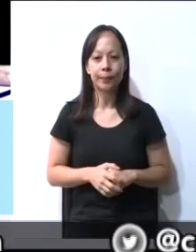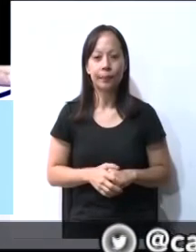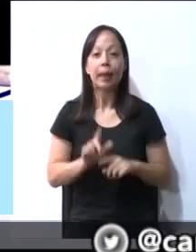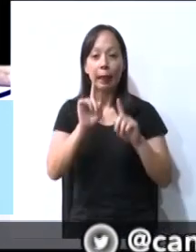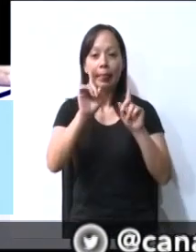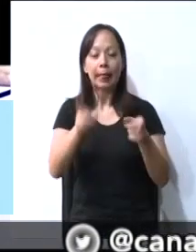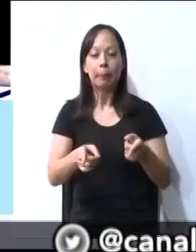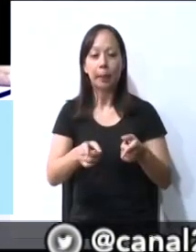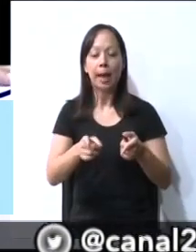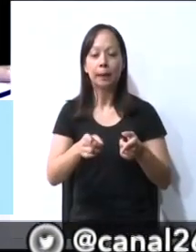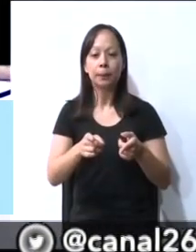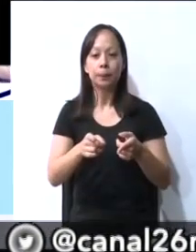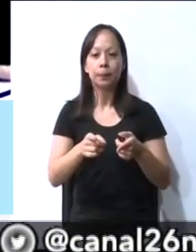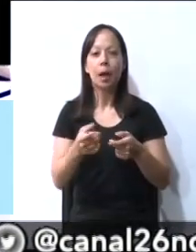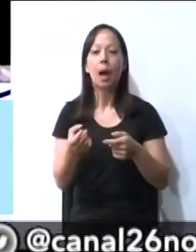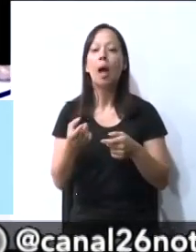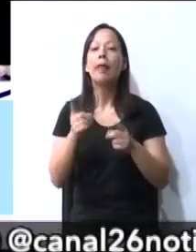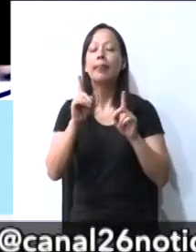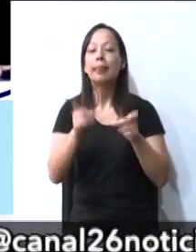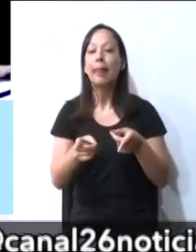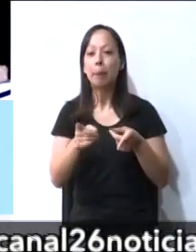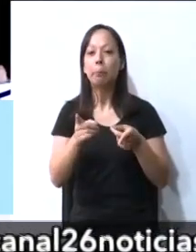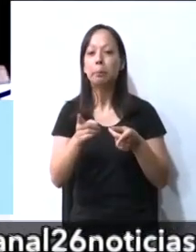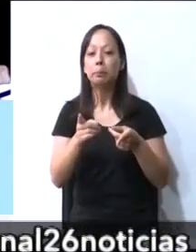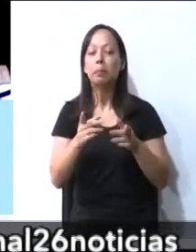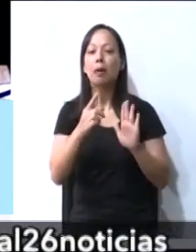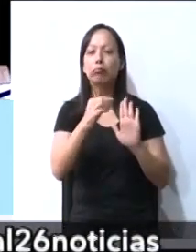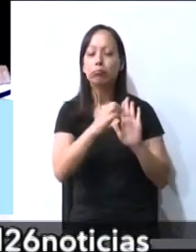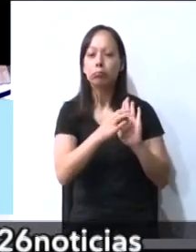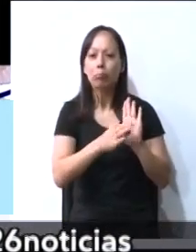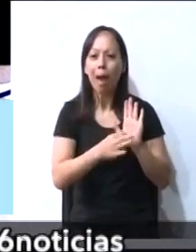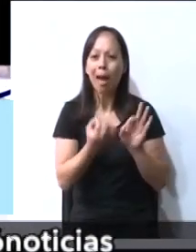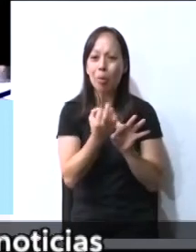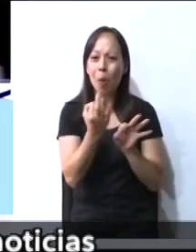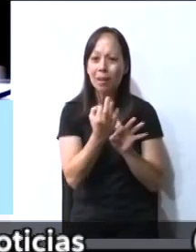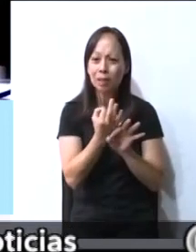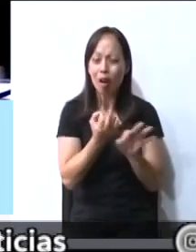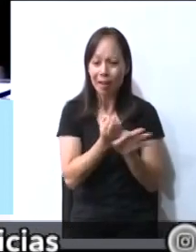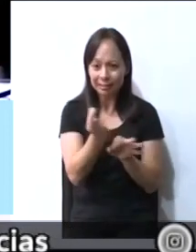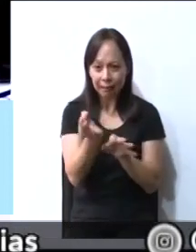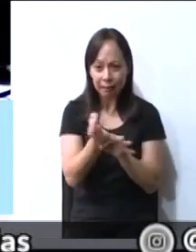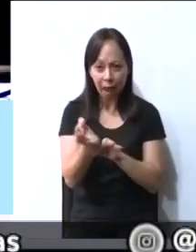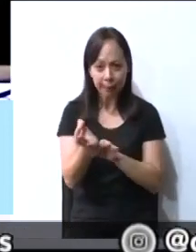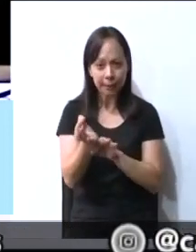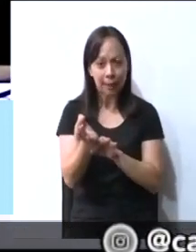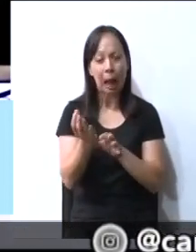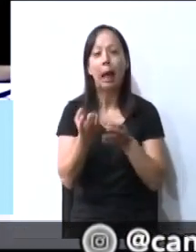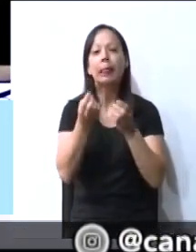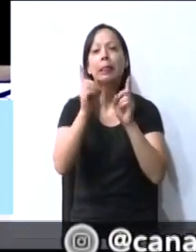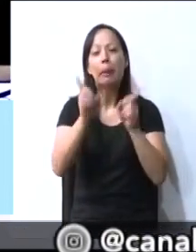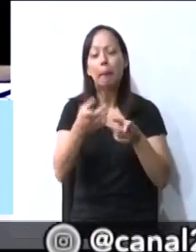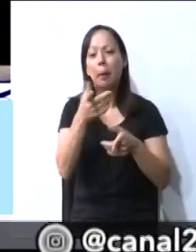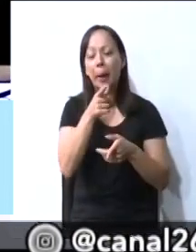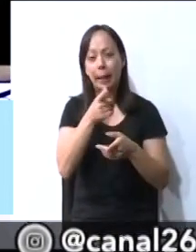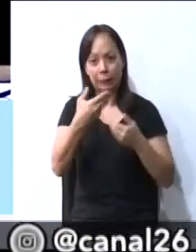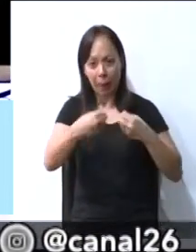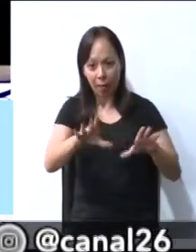También pasamos del abandono de la currícula a tener contenidos modernos y sobre todo a incorporar la tecnología en las